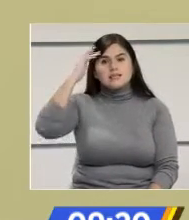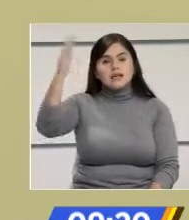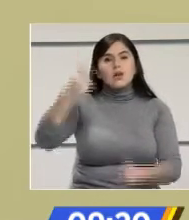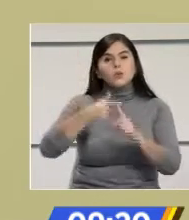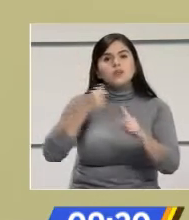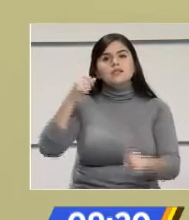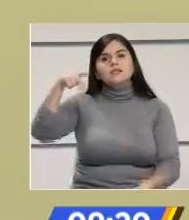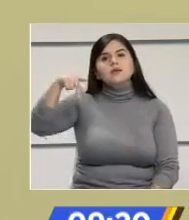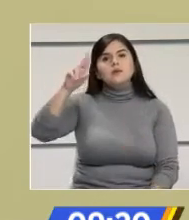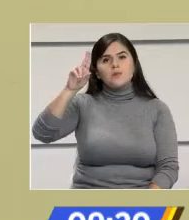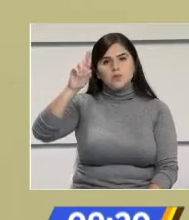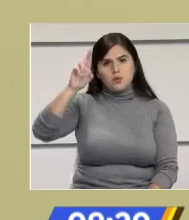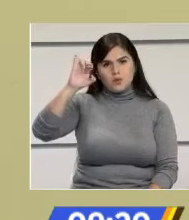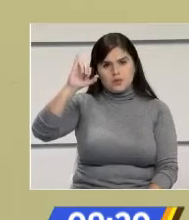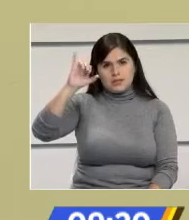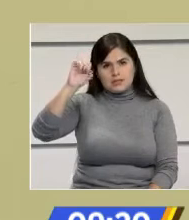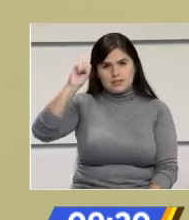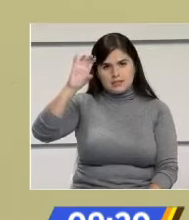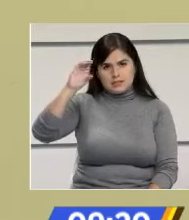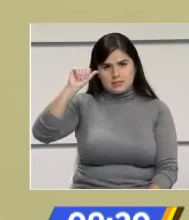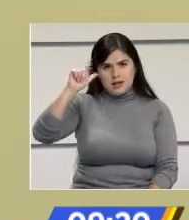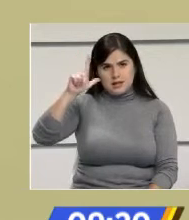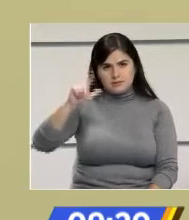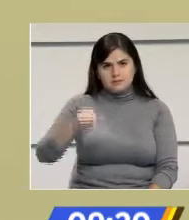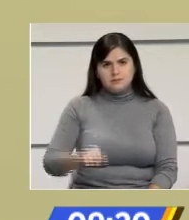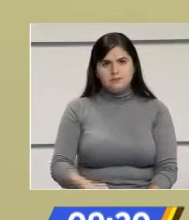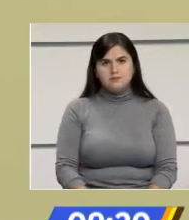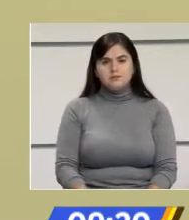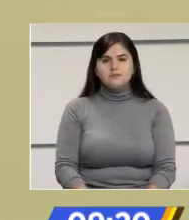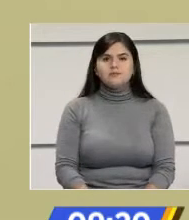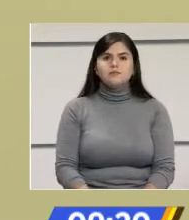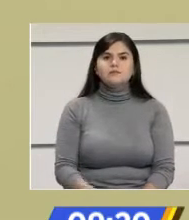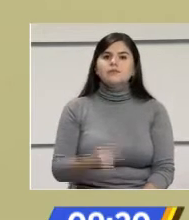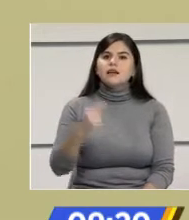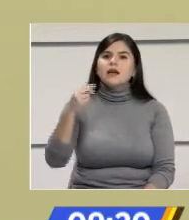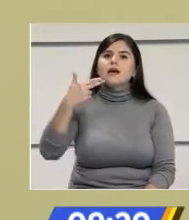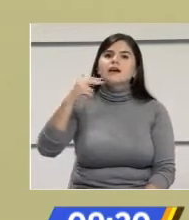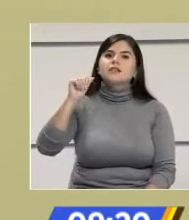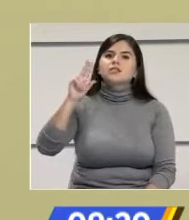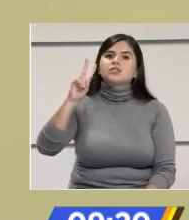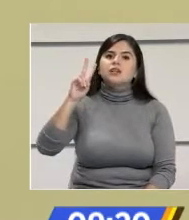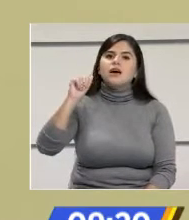Puriscal. Saludos a toda la gente de Puriscal. Ladies Chavarría dice,